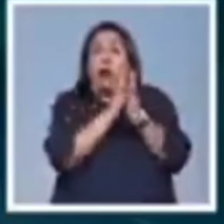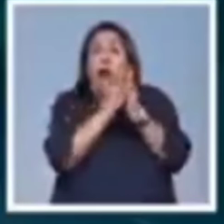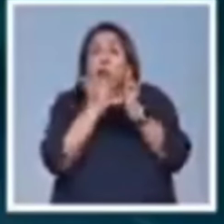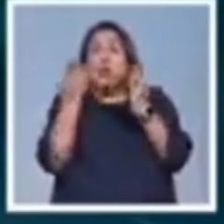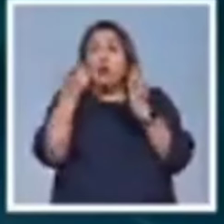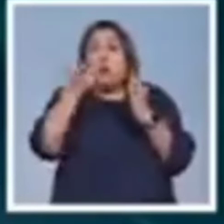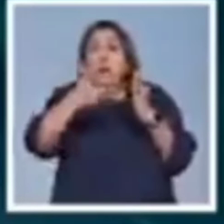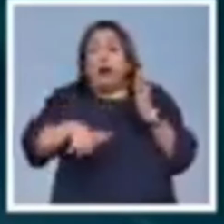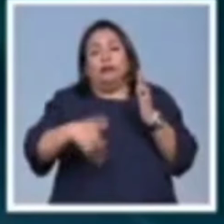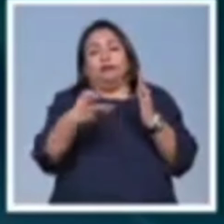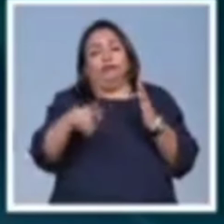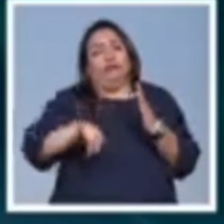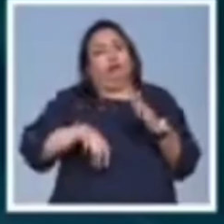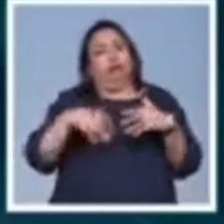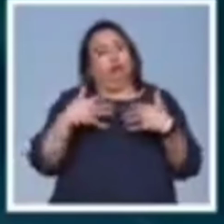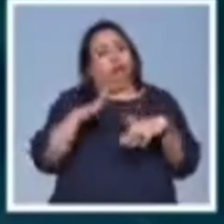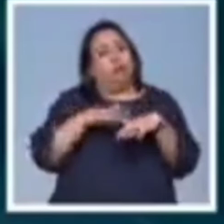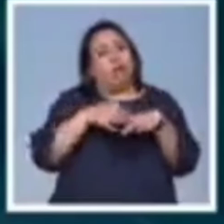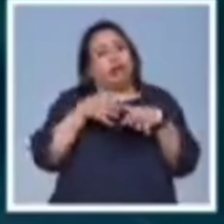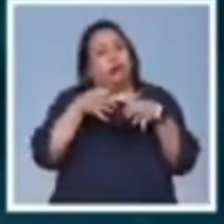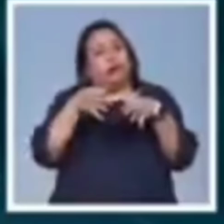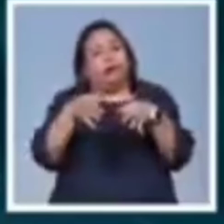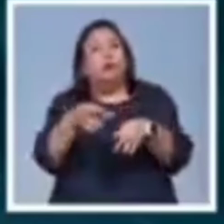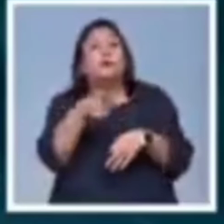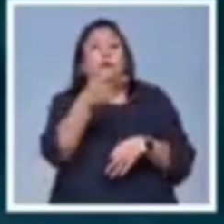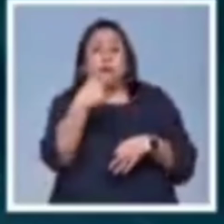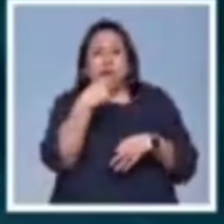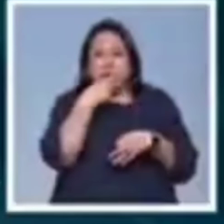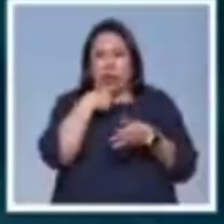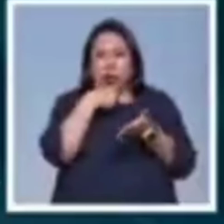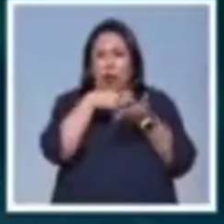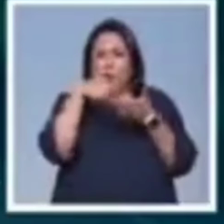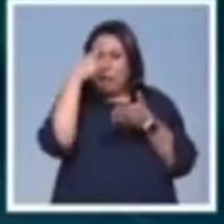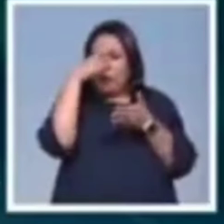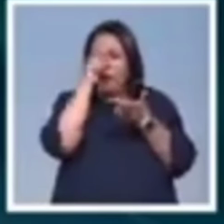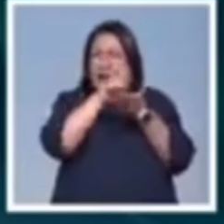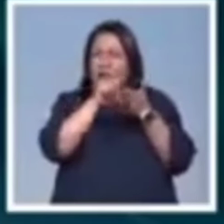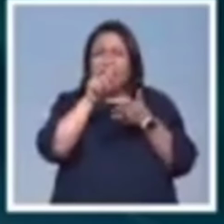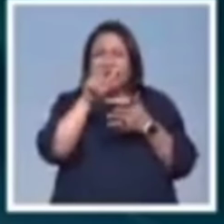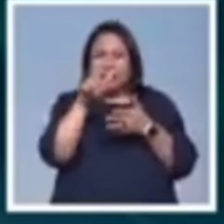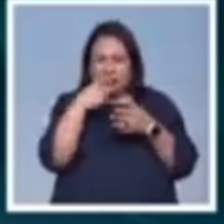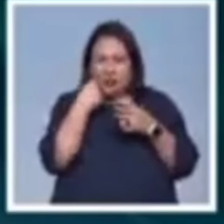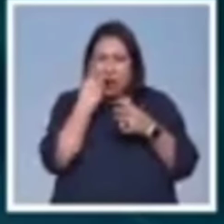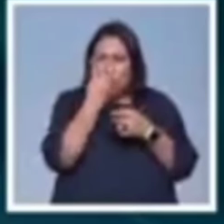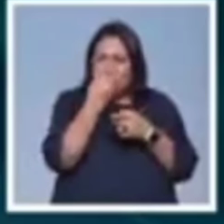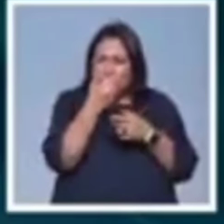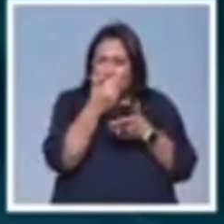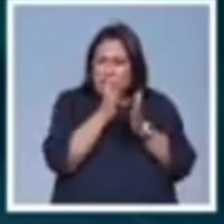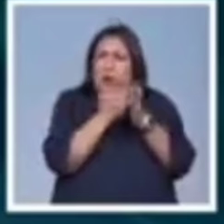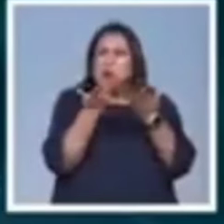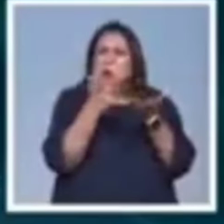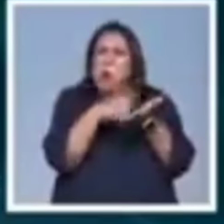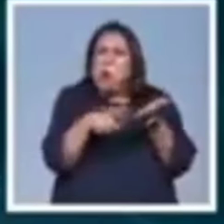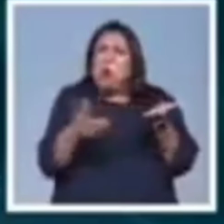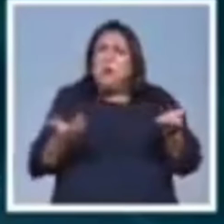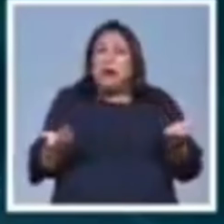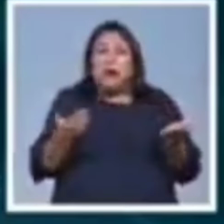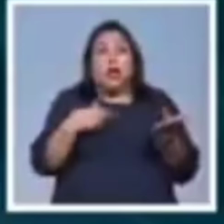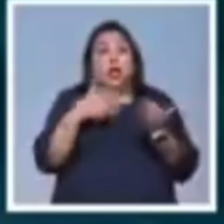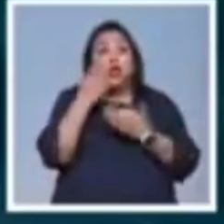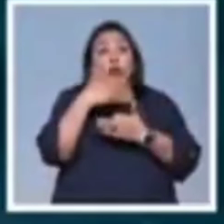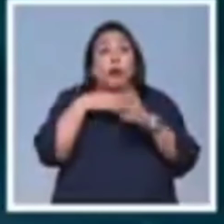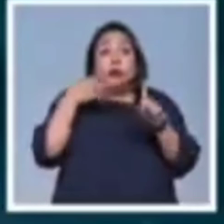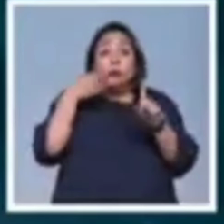principal atractivo. Me dices que compras algo para tu tesis. Veo que 4 o 6 libros. ¿Qué compraste? Ah, pues todos